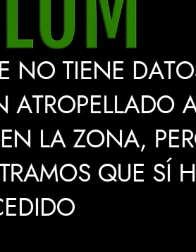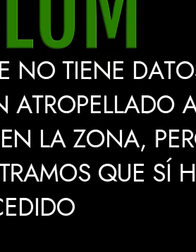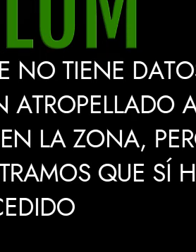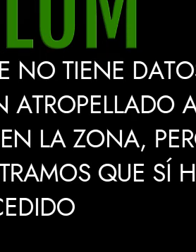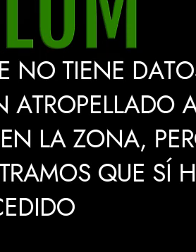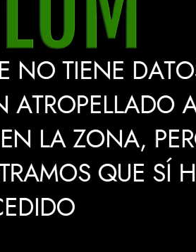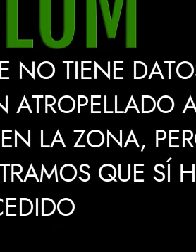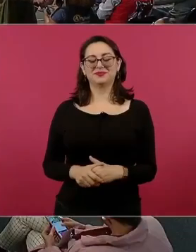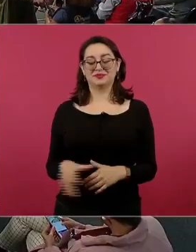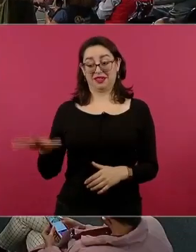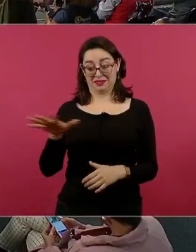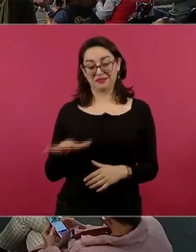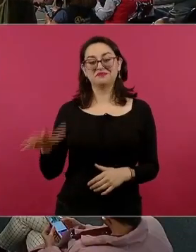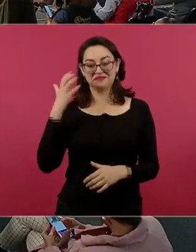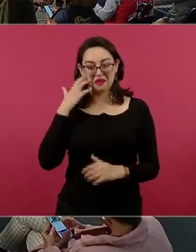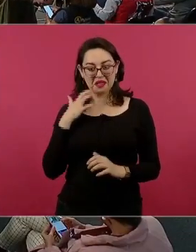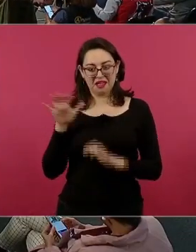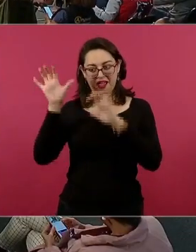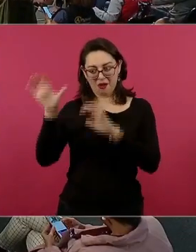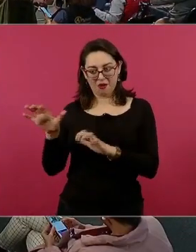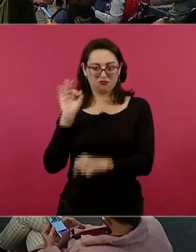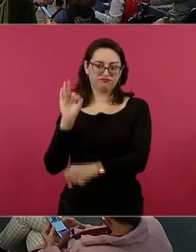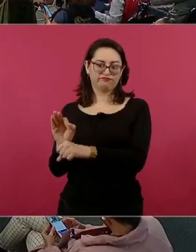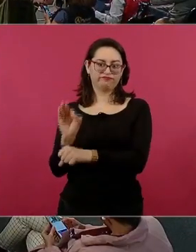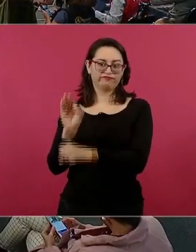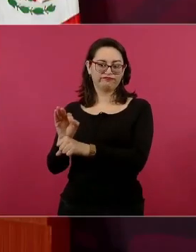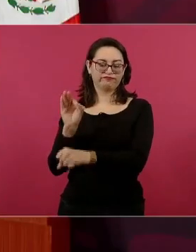creando el Parque del Jaguar.